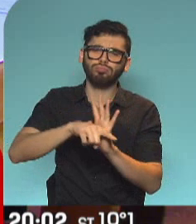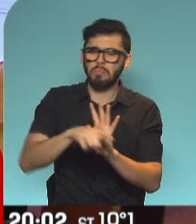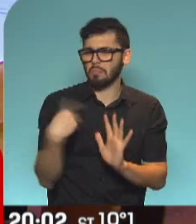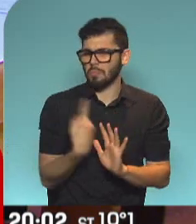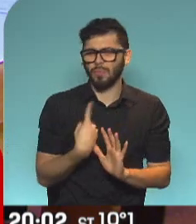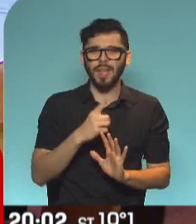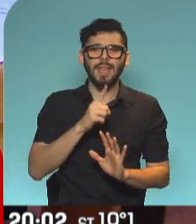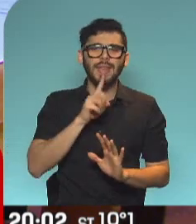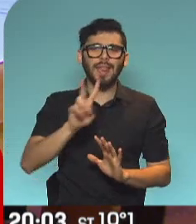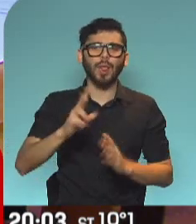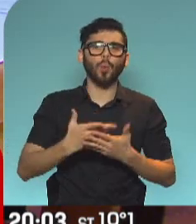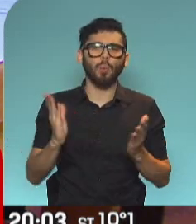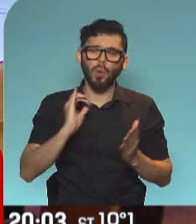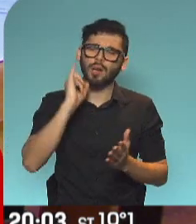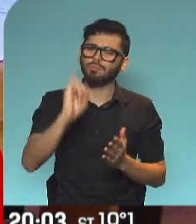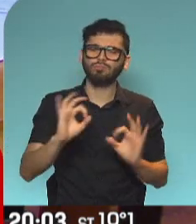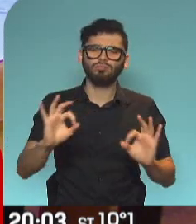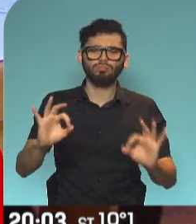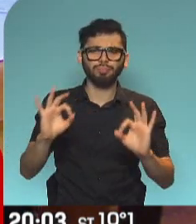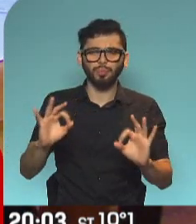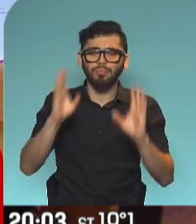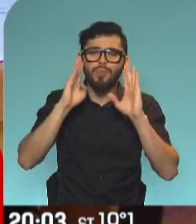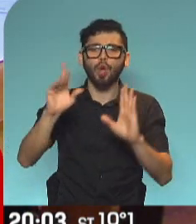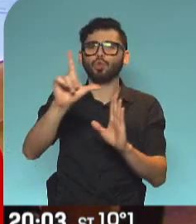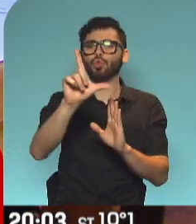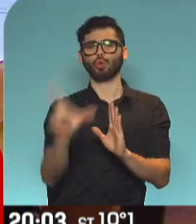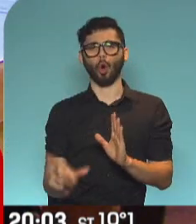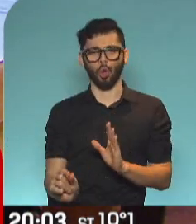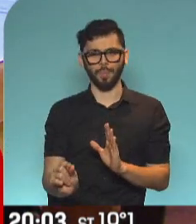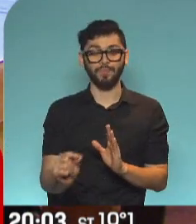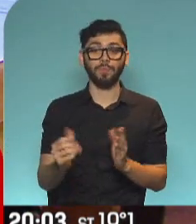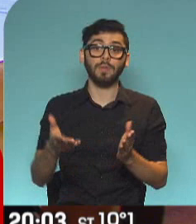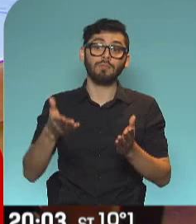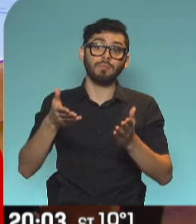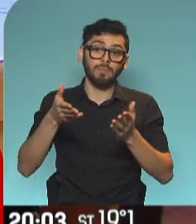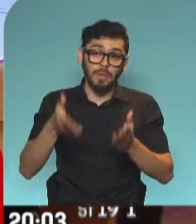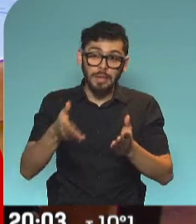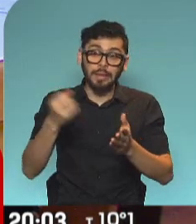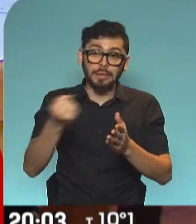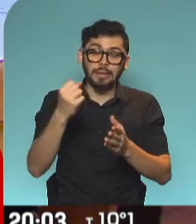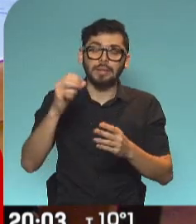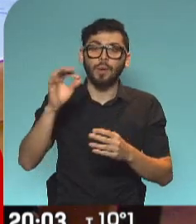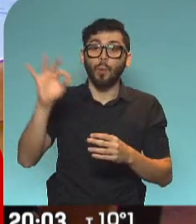Pública Noticias. Siempre nos interesa el país entero y además, en este caso puntualmente, el virus se ha nacionalizado.